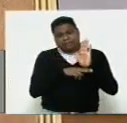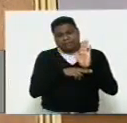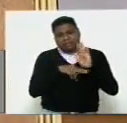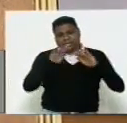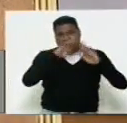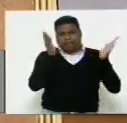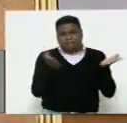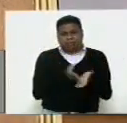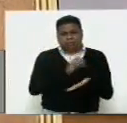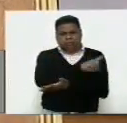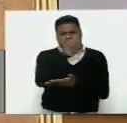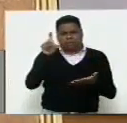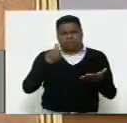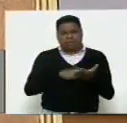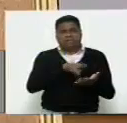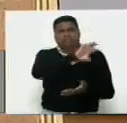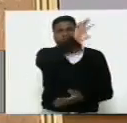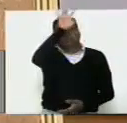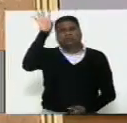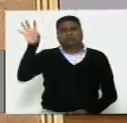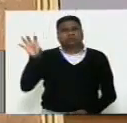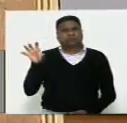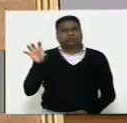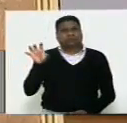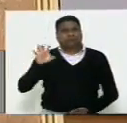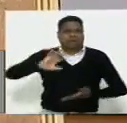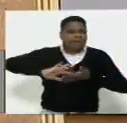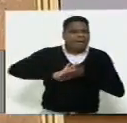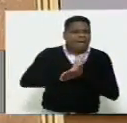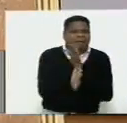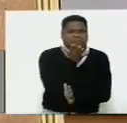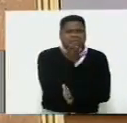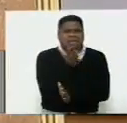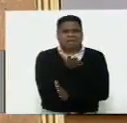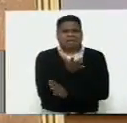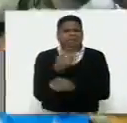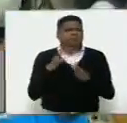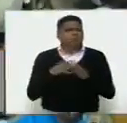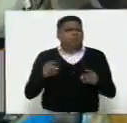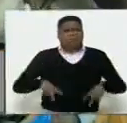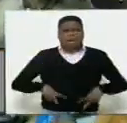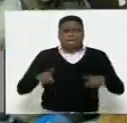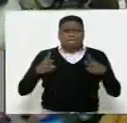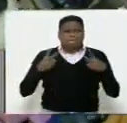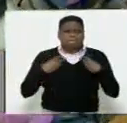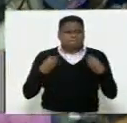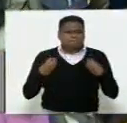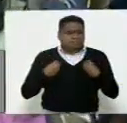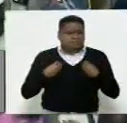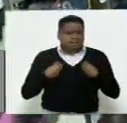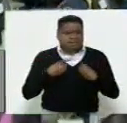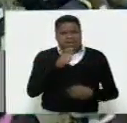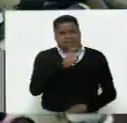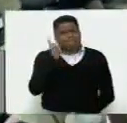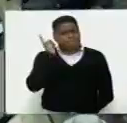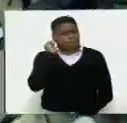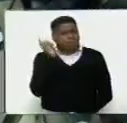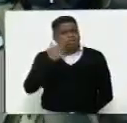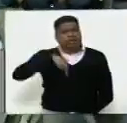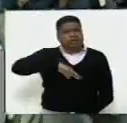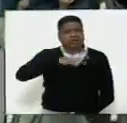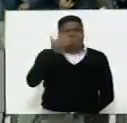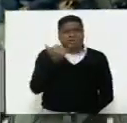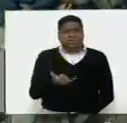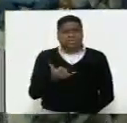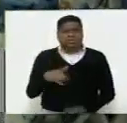las políticas neoliberales arrasan con las condiciones de vida de las mujeres en el mundo entero, tenemos nosotras una